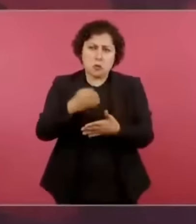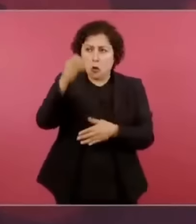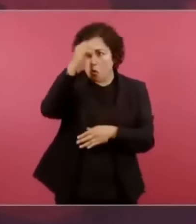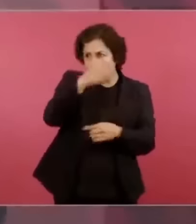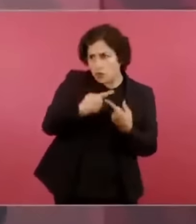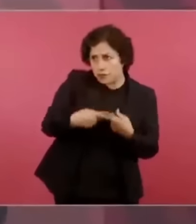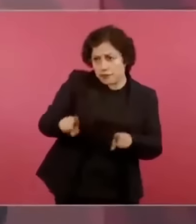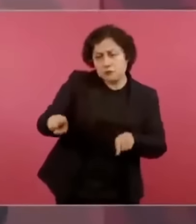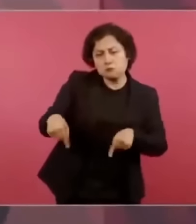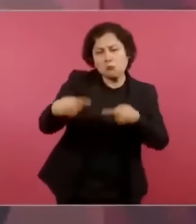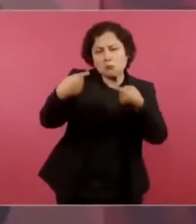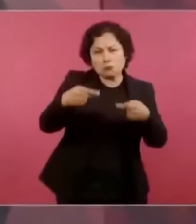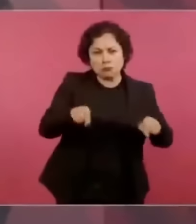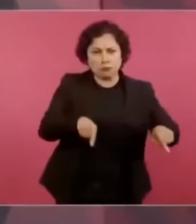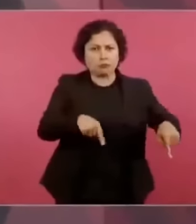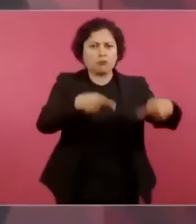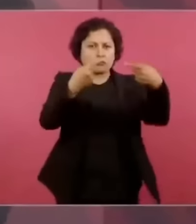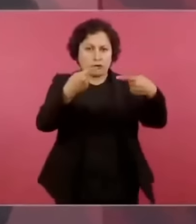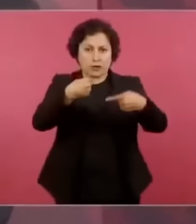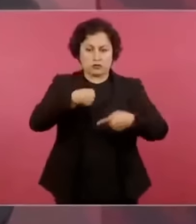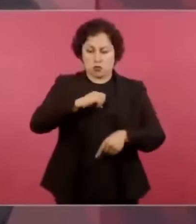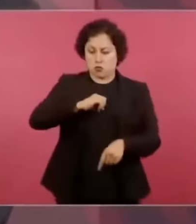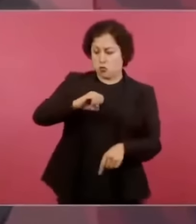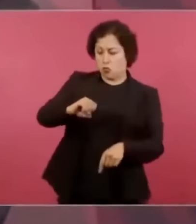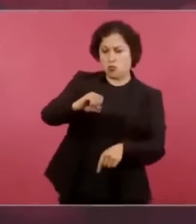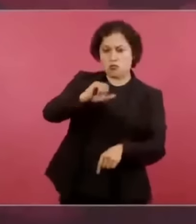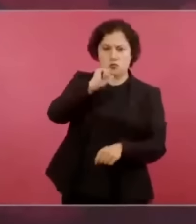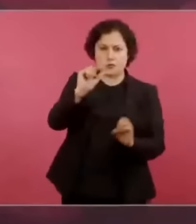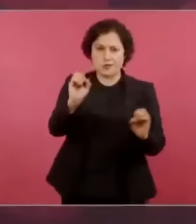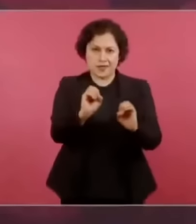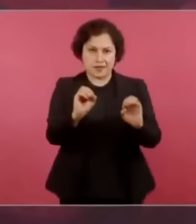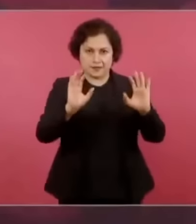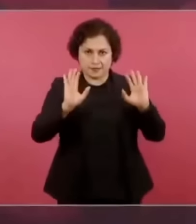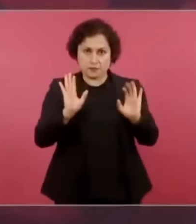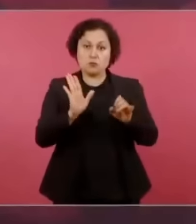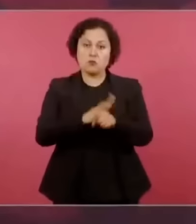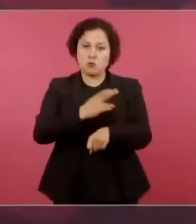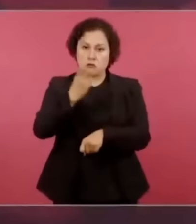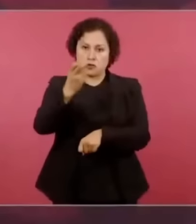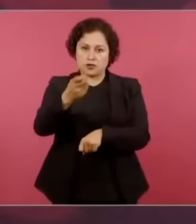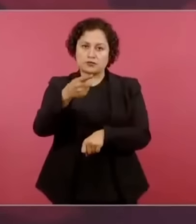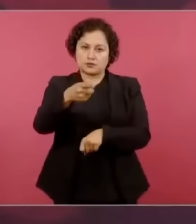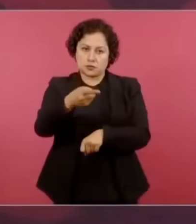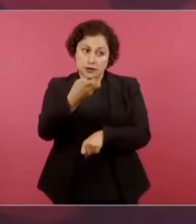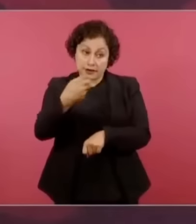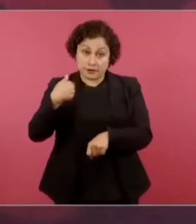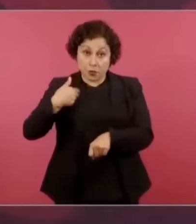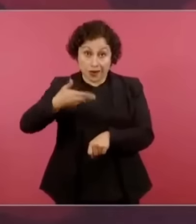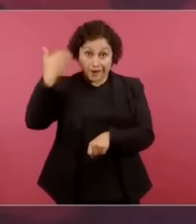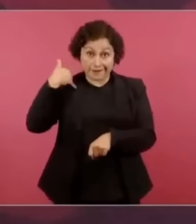no odio a nadie. Entonces, le agradezco eso y le agradezco que